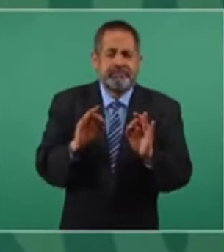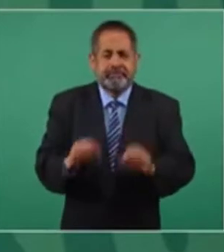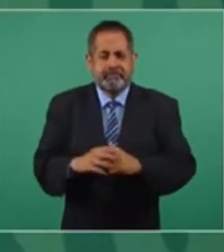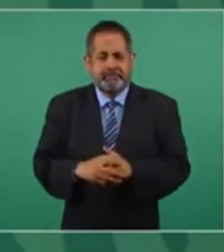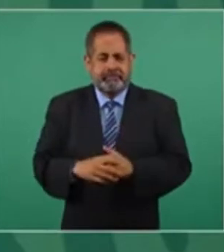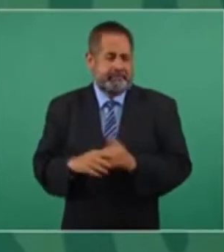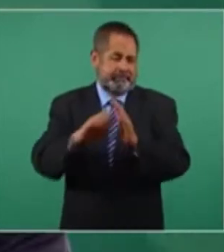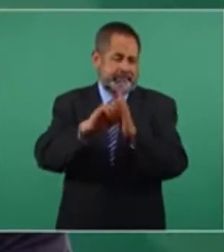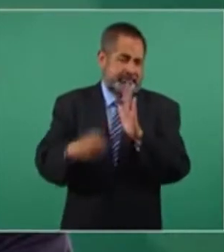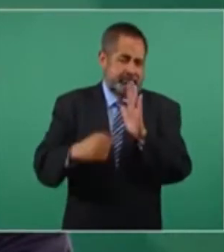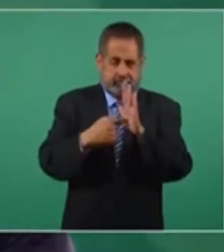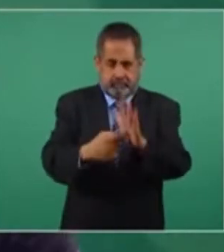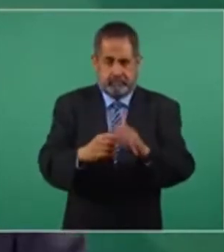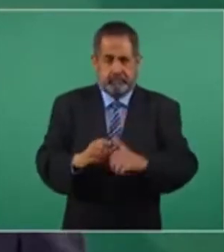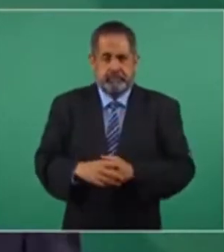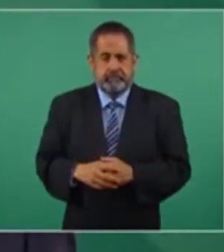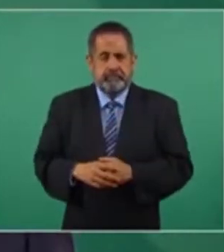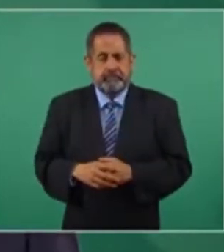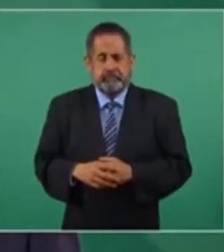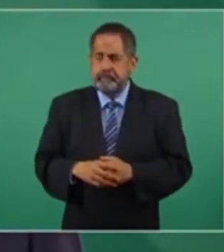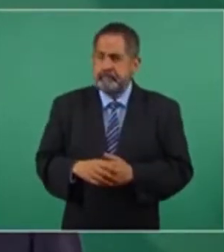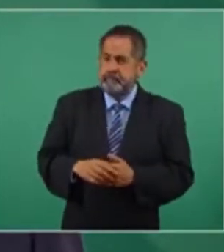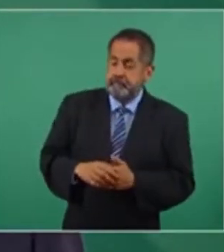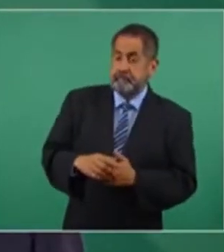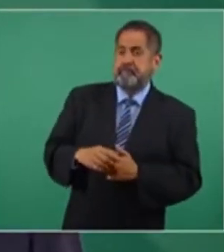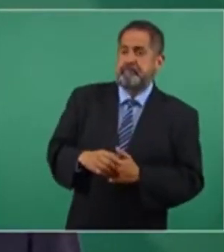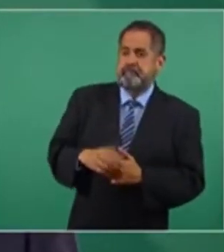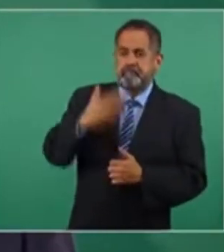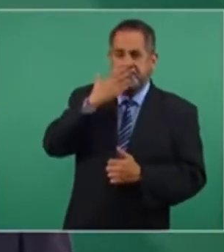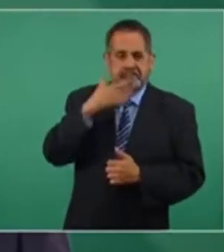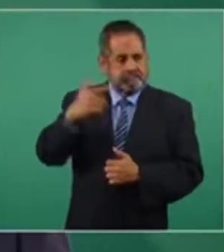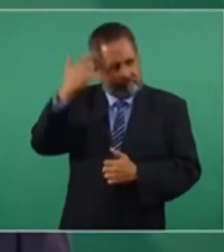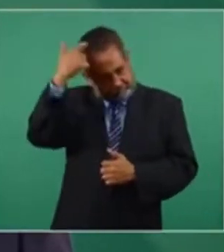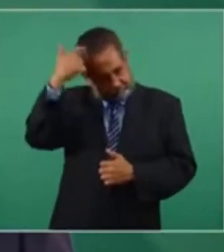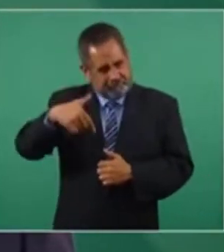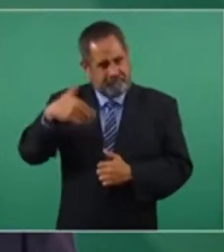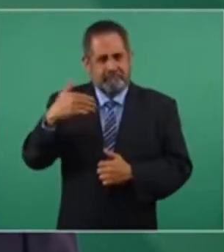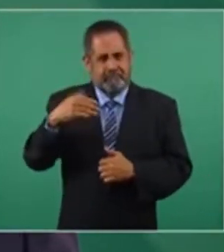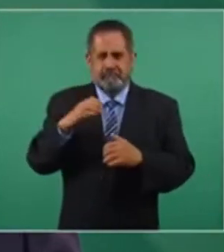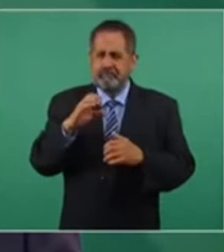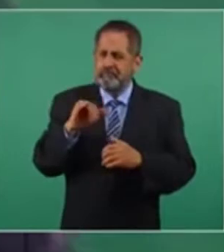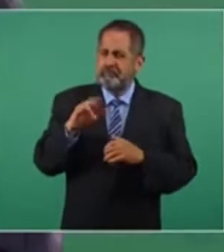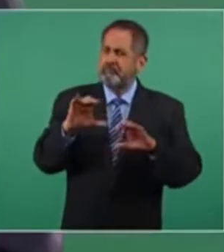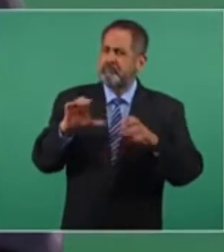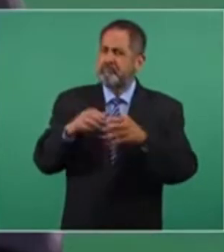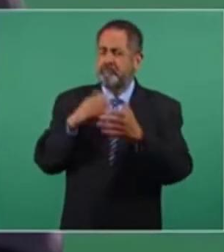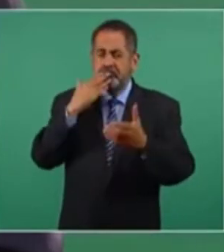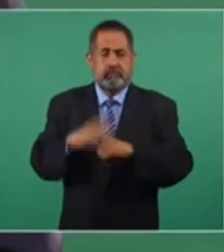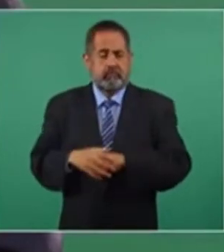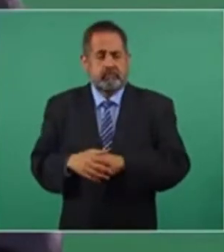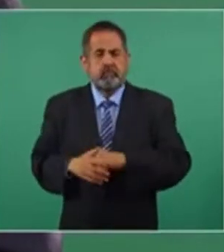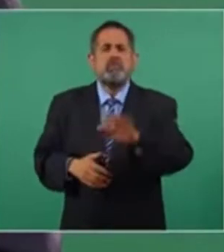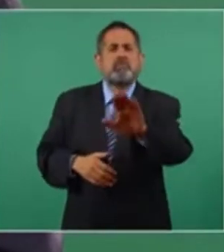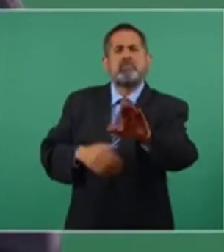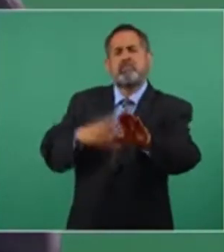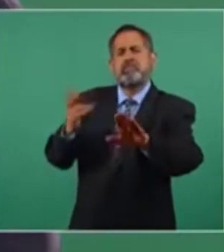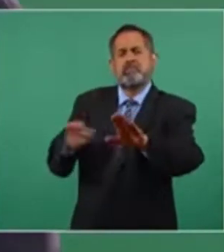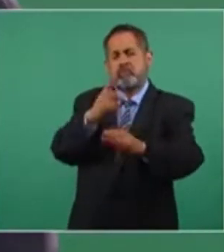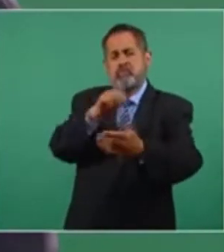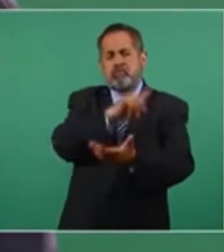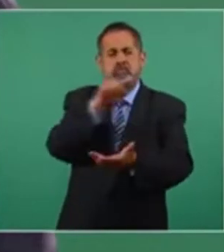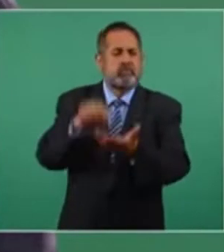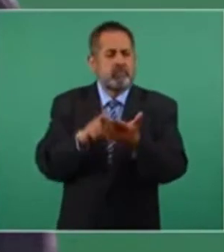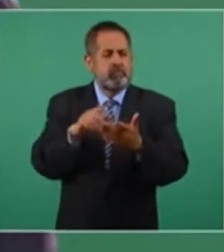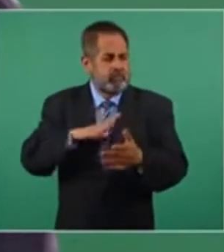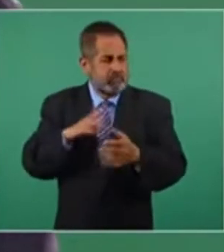Un ejemplo de civismo del pueblo de México. ¿Habrá condiciones en los lugares que son considerados focos rojos? En